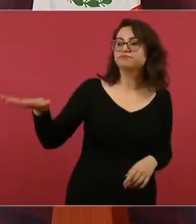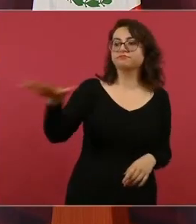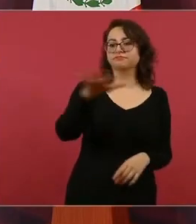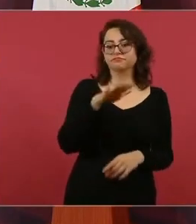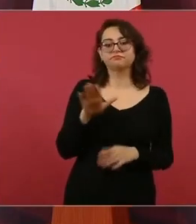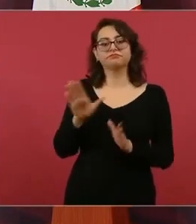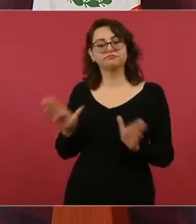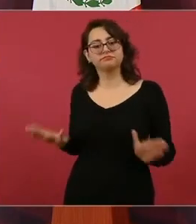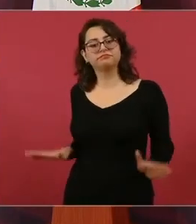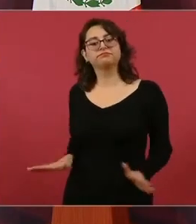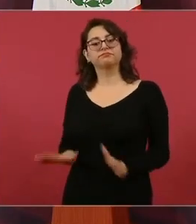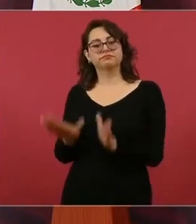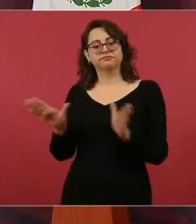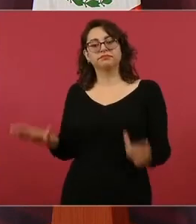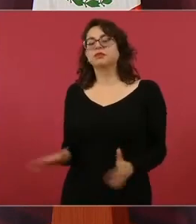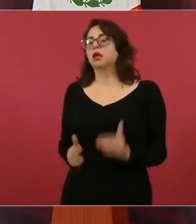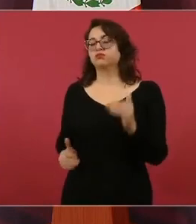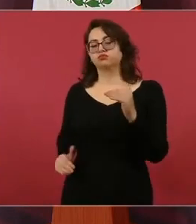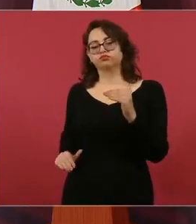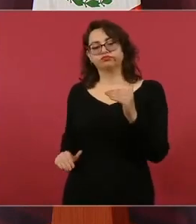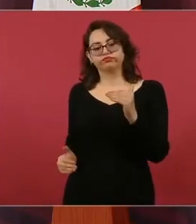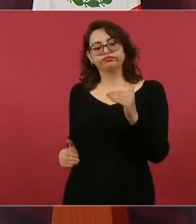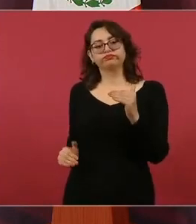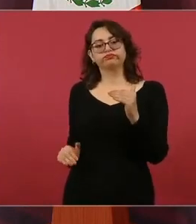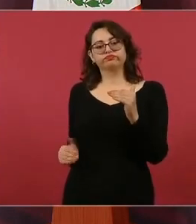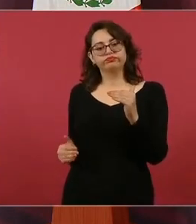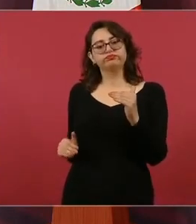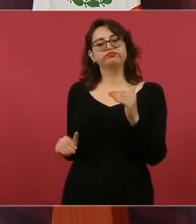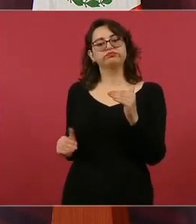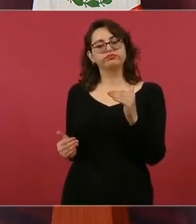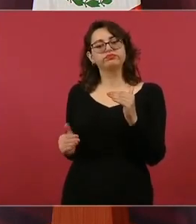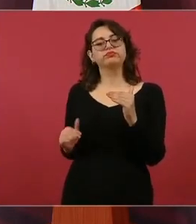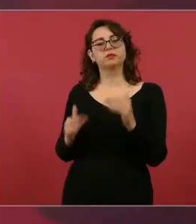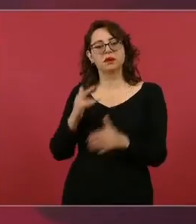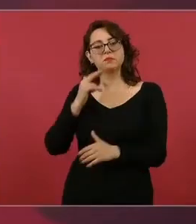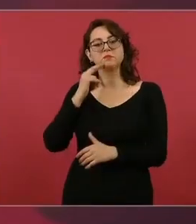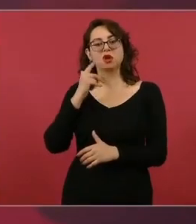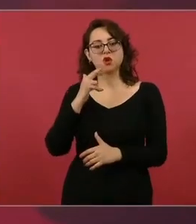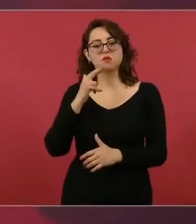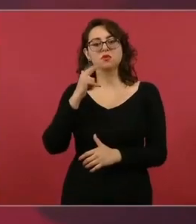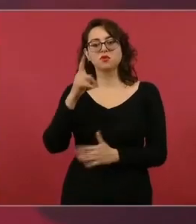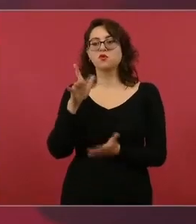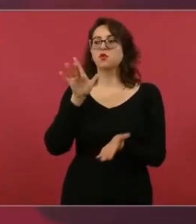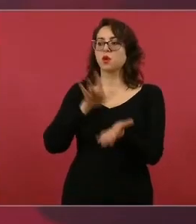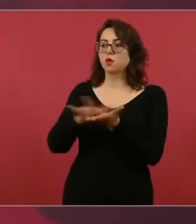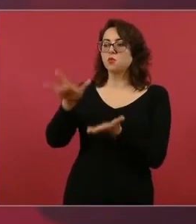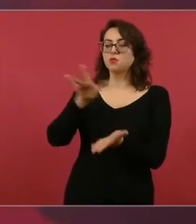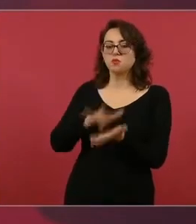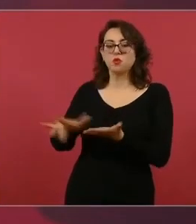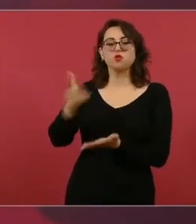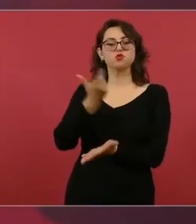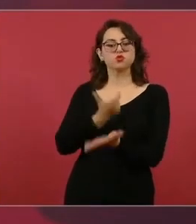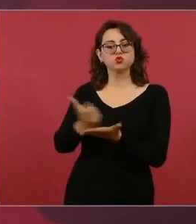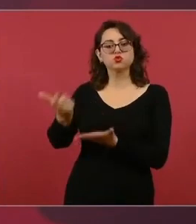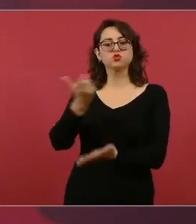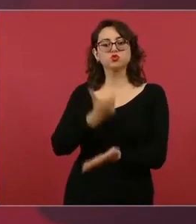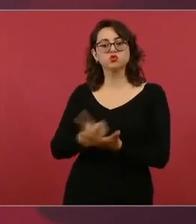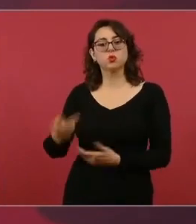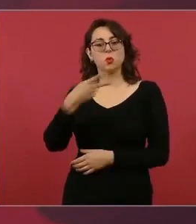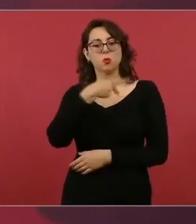la gente ha recibido más apoyos, hay más ingresos, menos